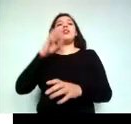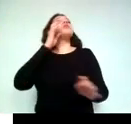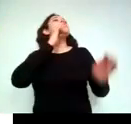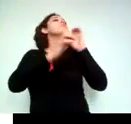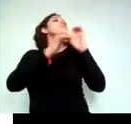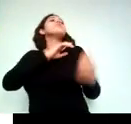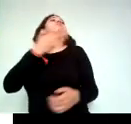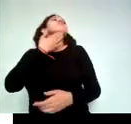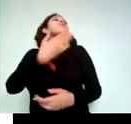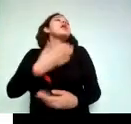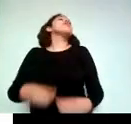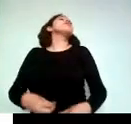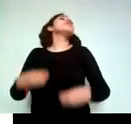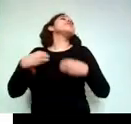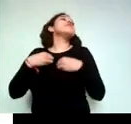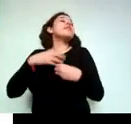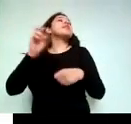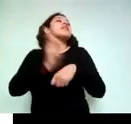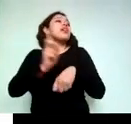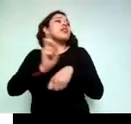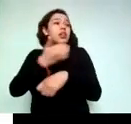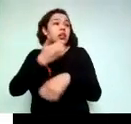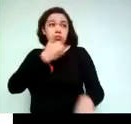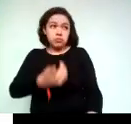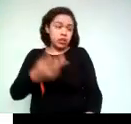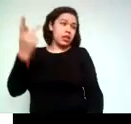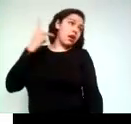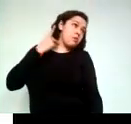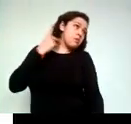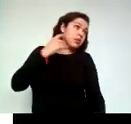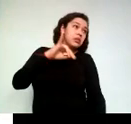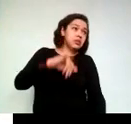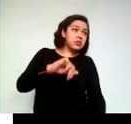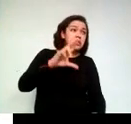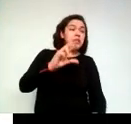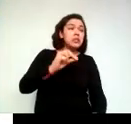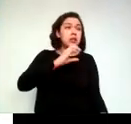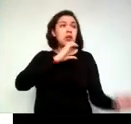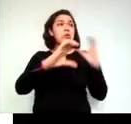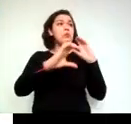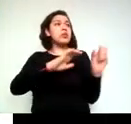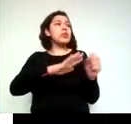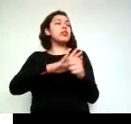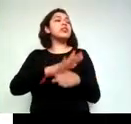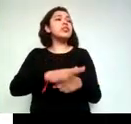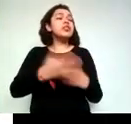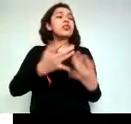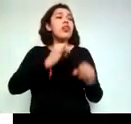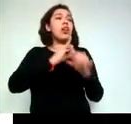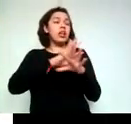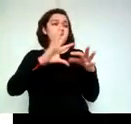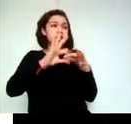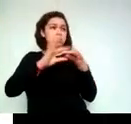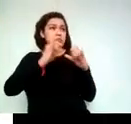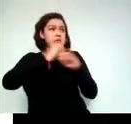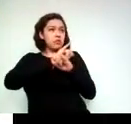viven en el día a día la política, qué tipo de comunicación se les dio en torno a este tema de la